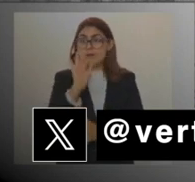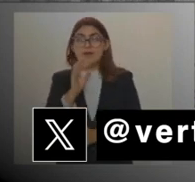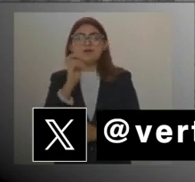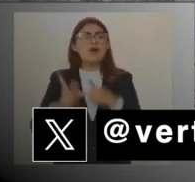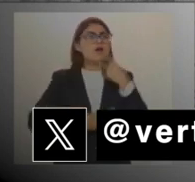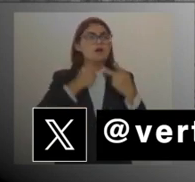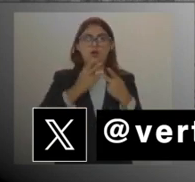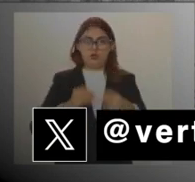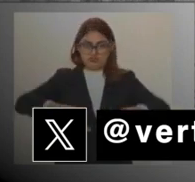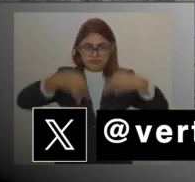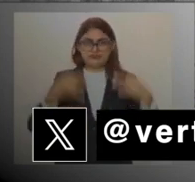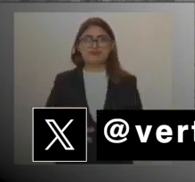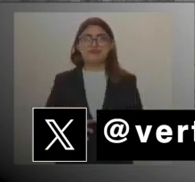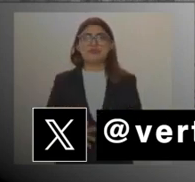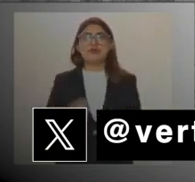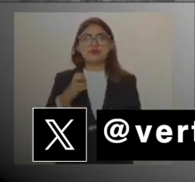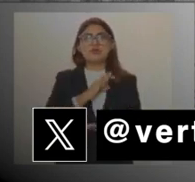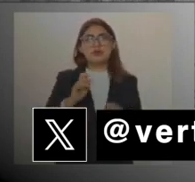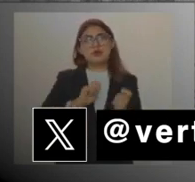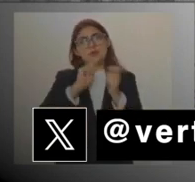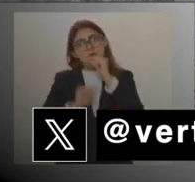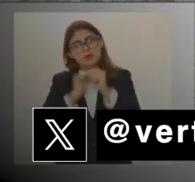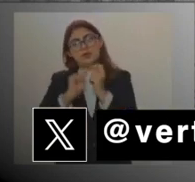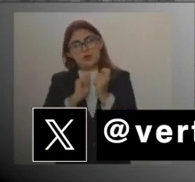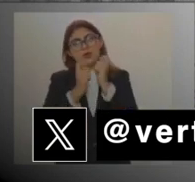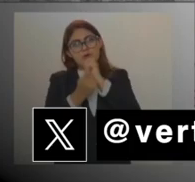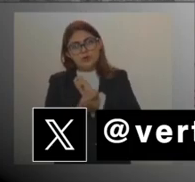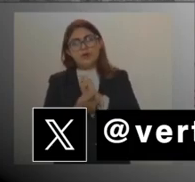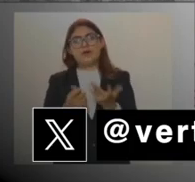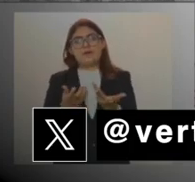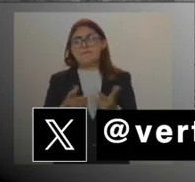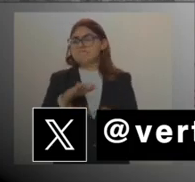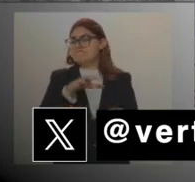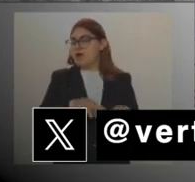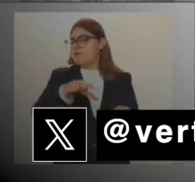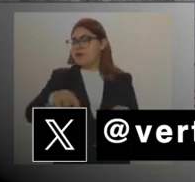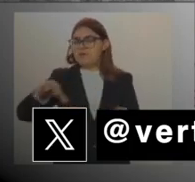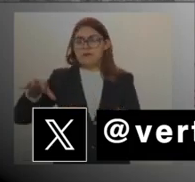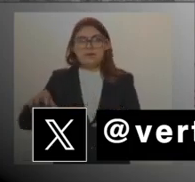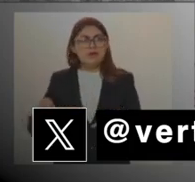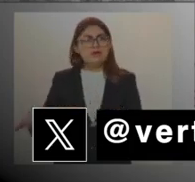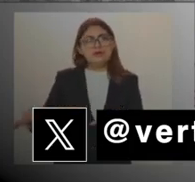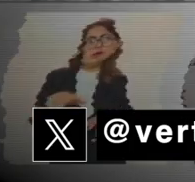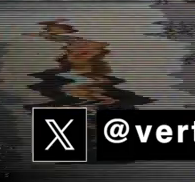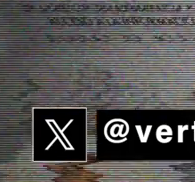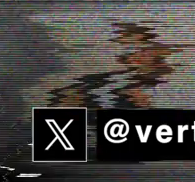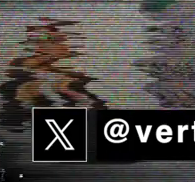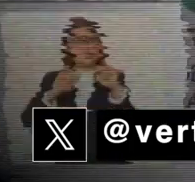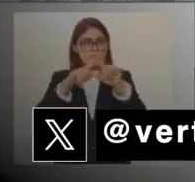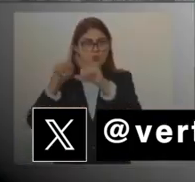incluyente durante los procesos electorales en Iberoamérica. El acuerdo unánime de los delegados fue que el acceso a la información y